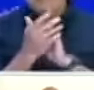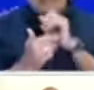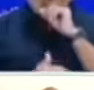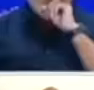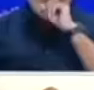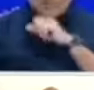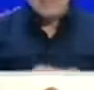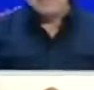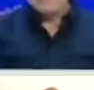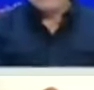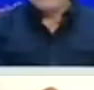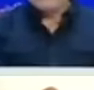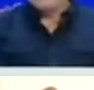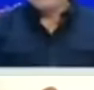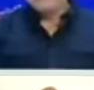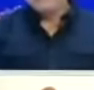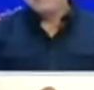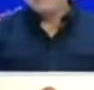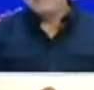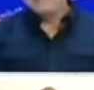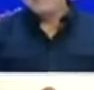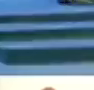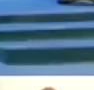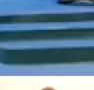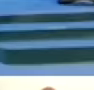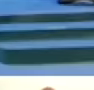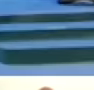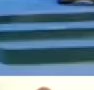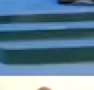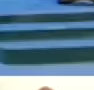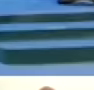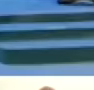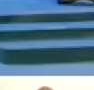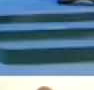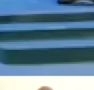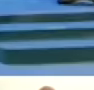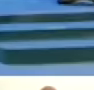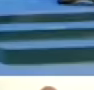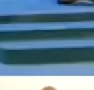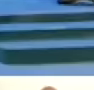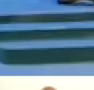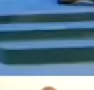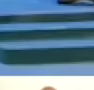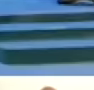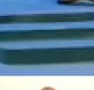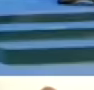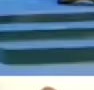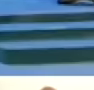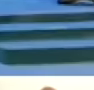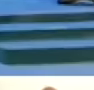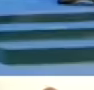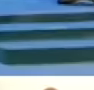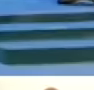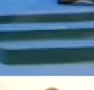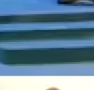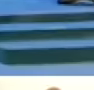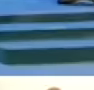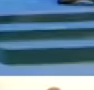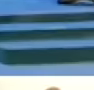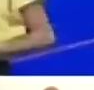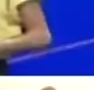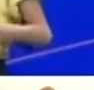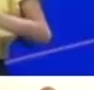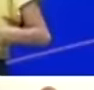Yo me llamo María. Habla, habla. Mi presidente, yo me llamo María Alexandra. Yo ahorita estoy haciendo